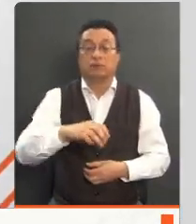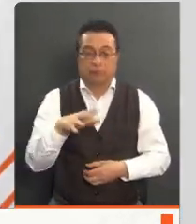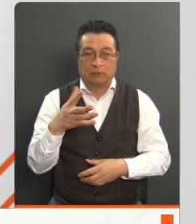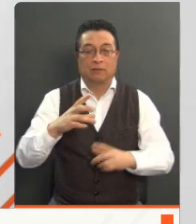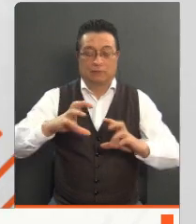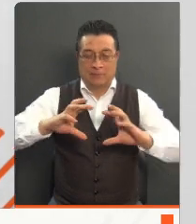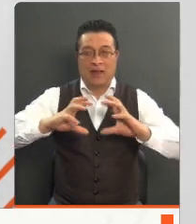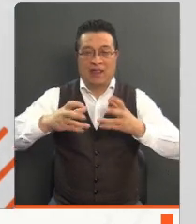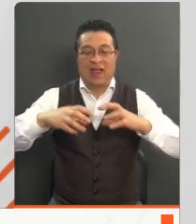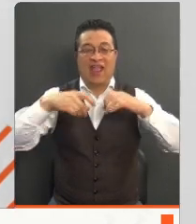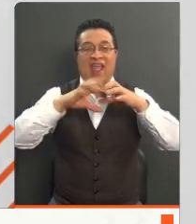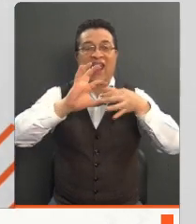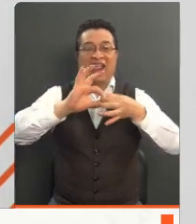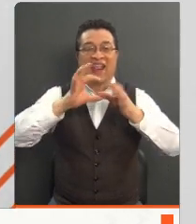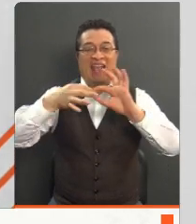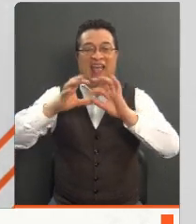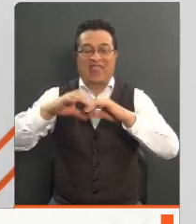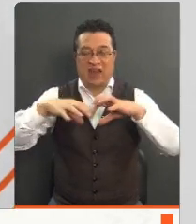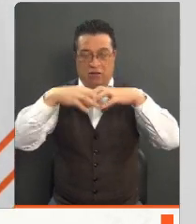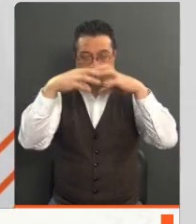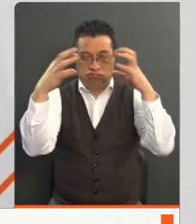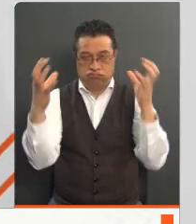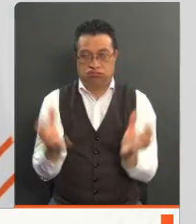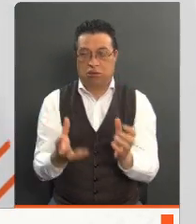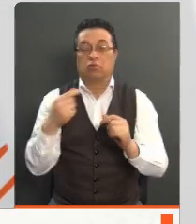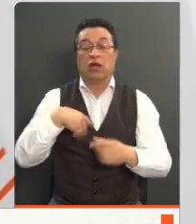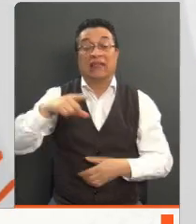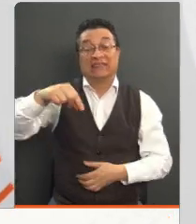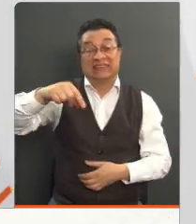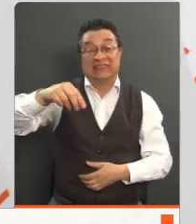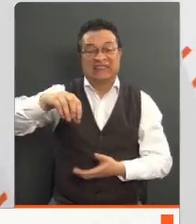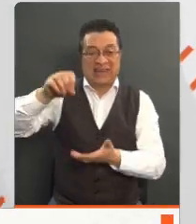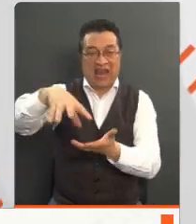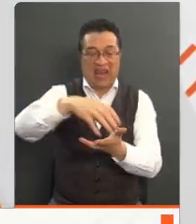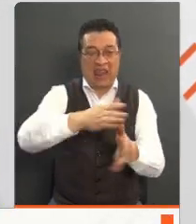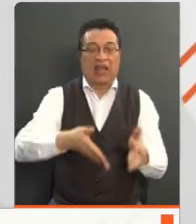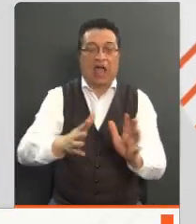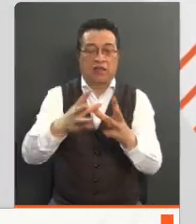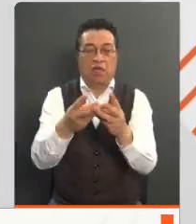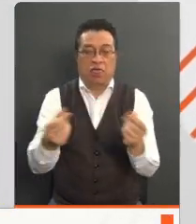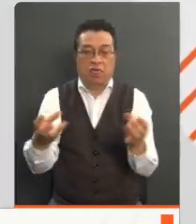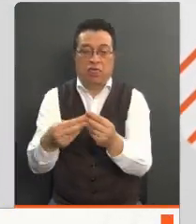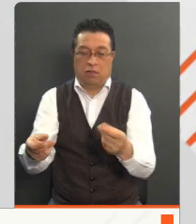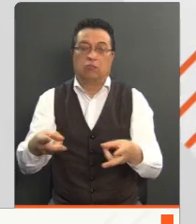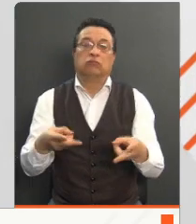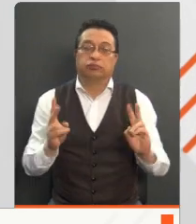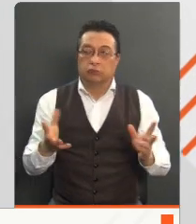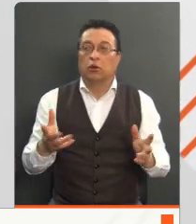y mejorando la condición de las calles con sal, algo que no ocurrió.